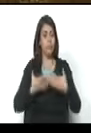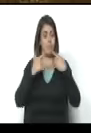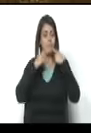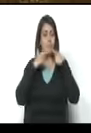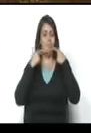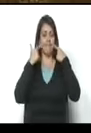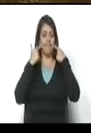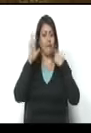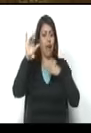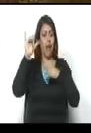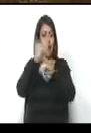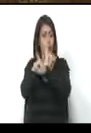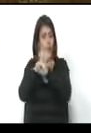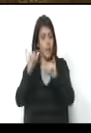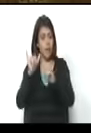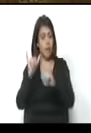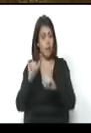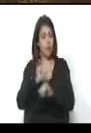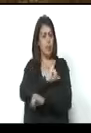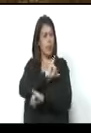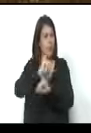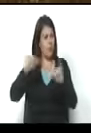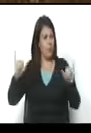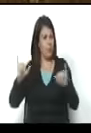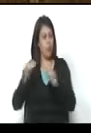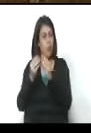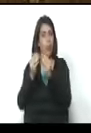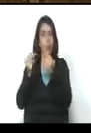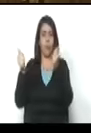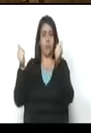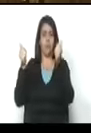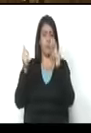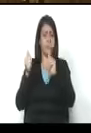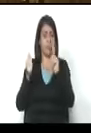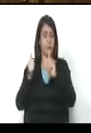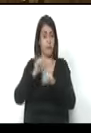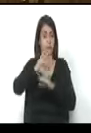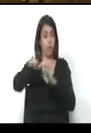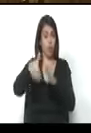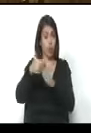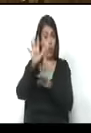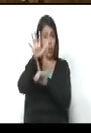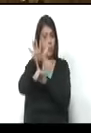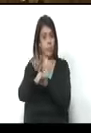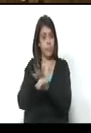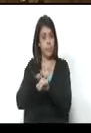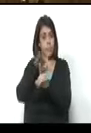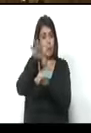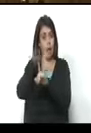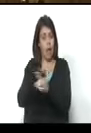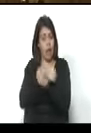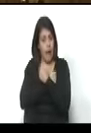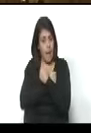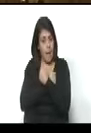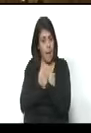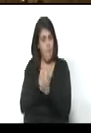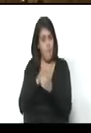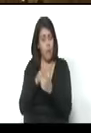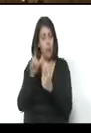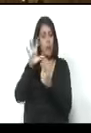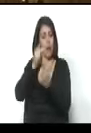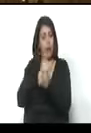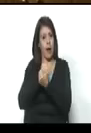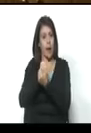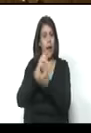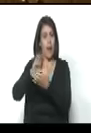hay adiós definitivo ni finales de cenizas. Toda la ternura de este amigo desparramada en la brisa de